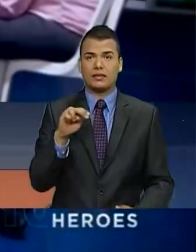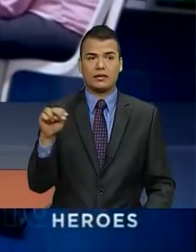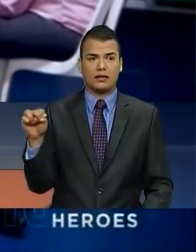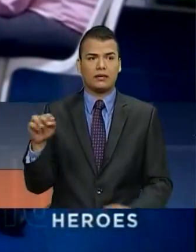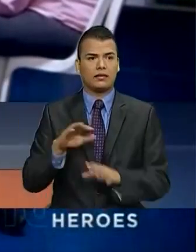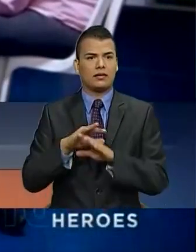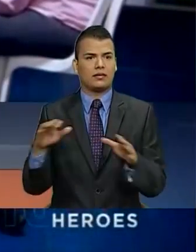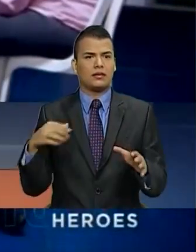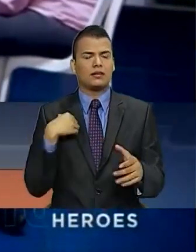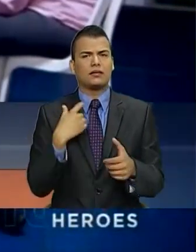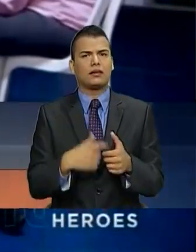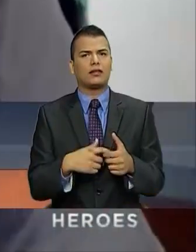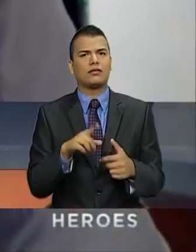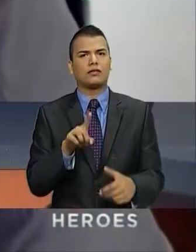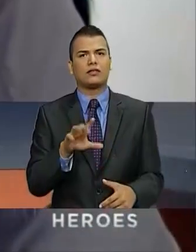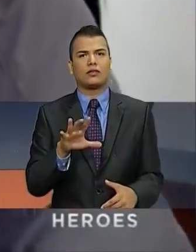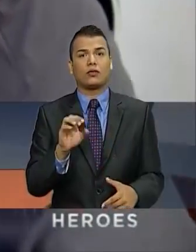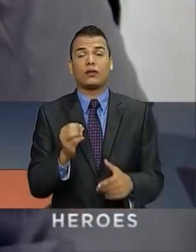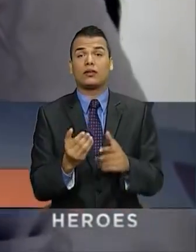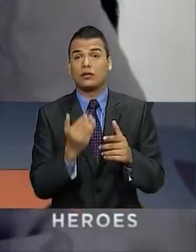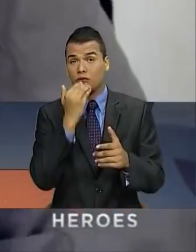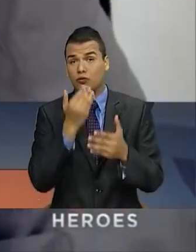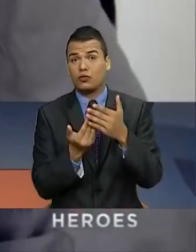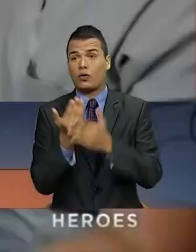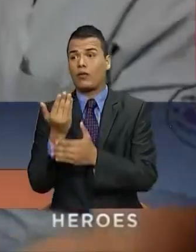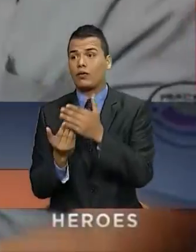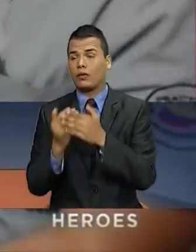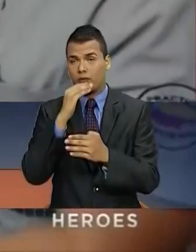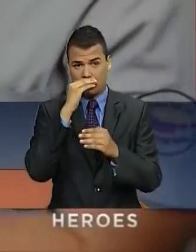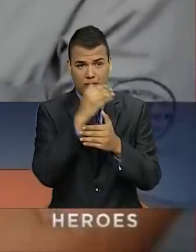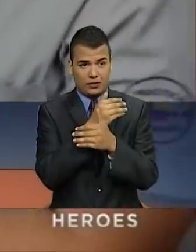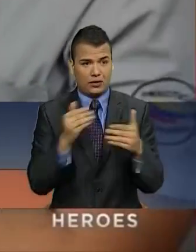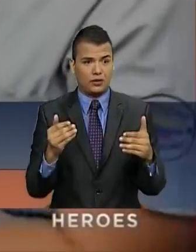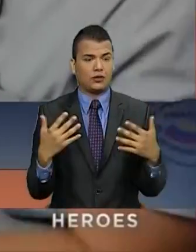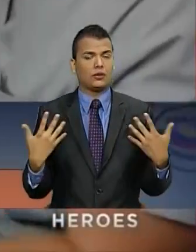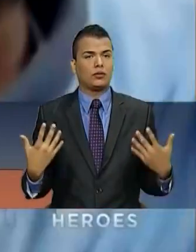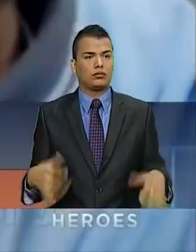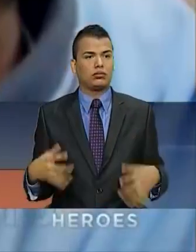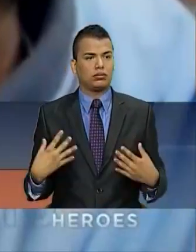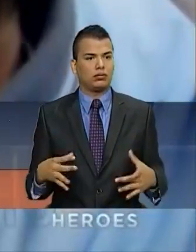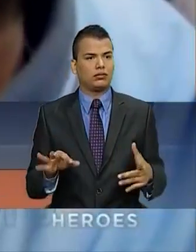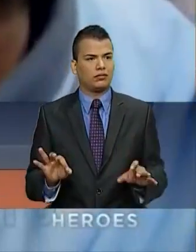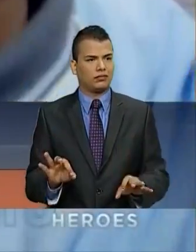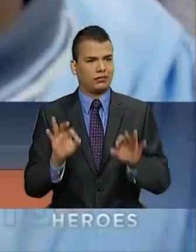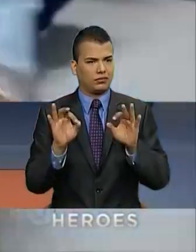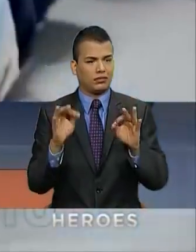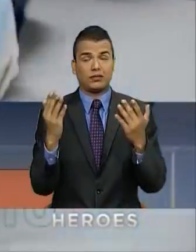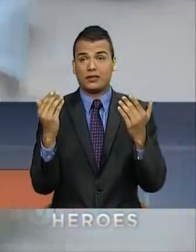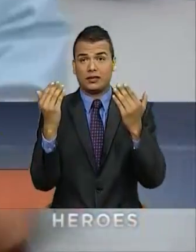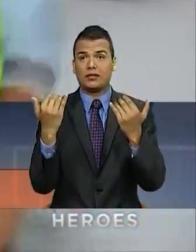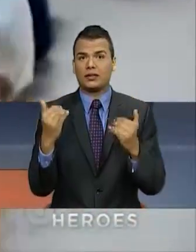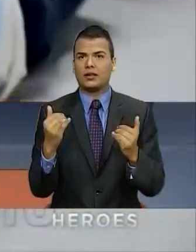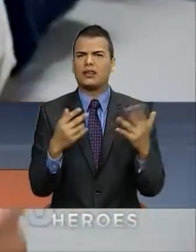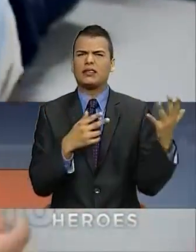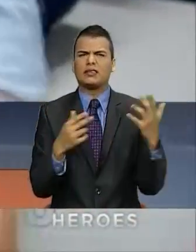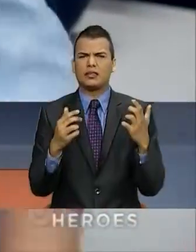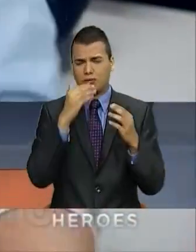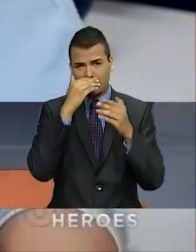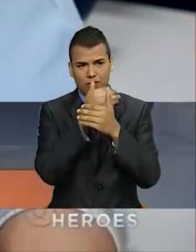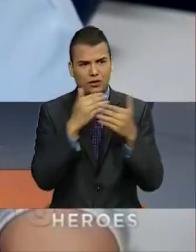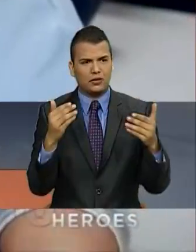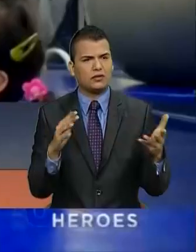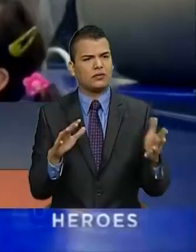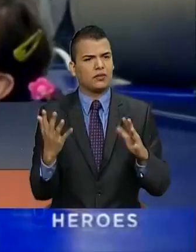llegado 150 niños nuevos, entonces ya casi estamos llegando a 700